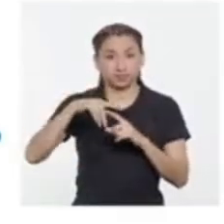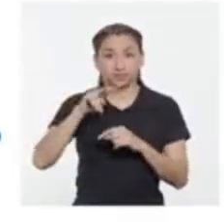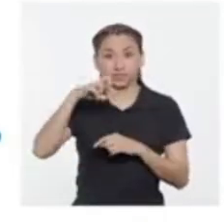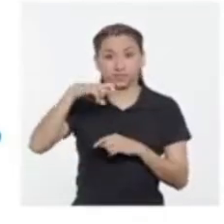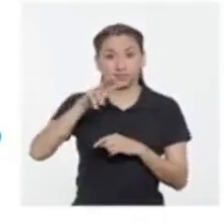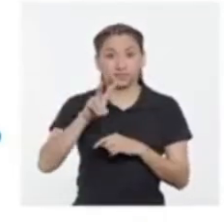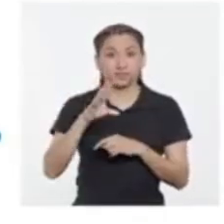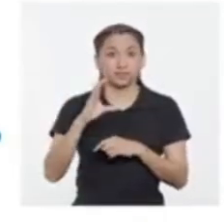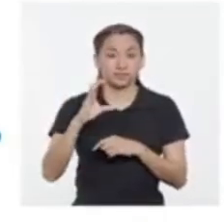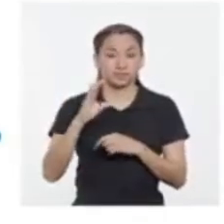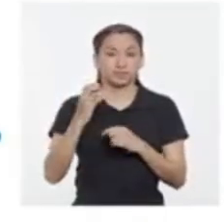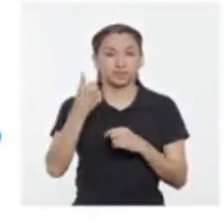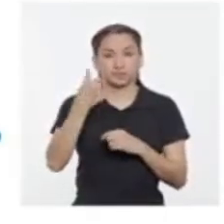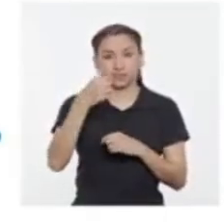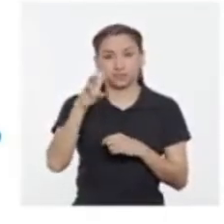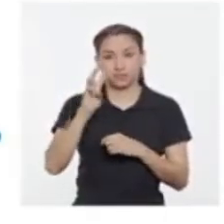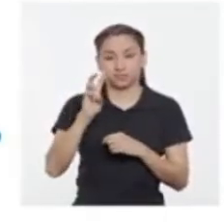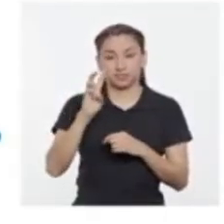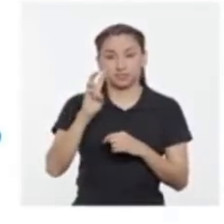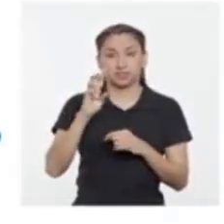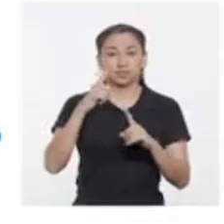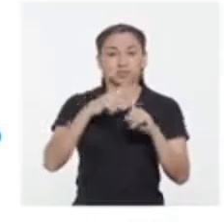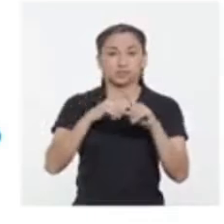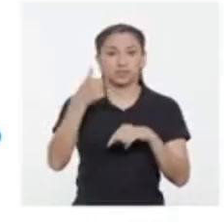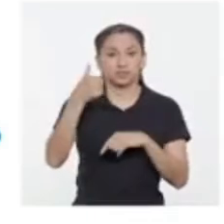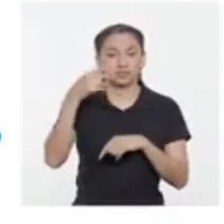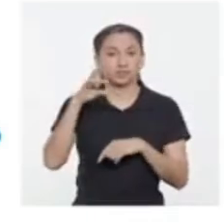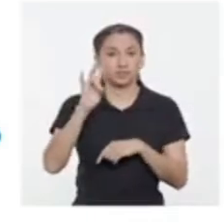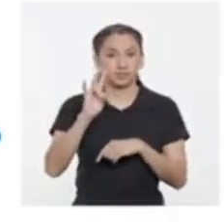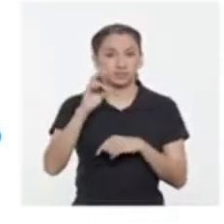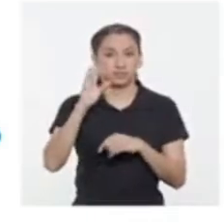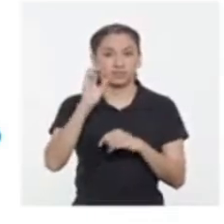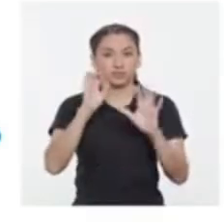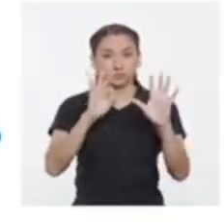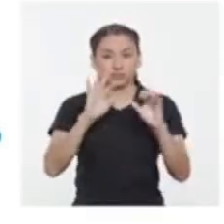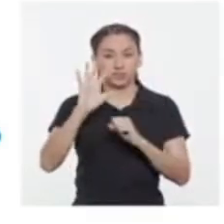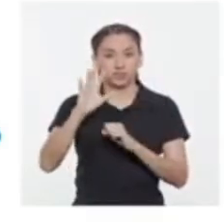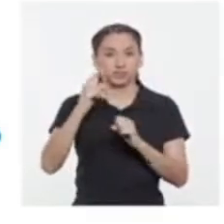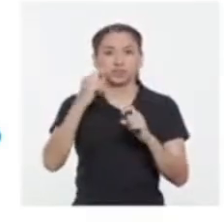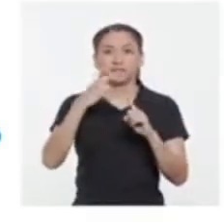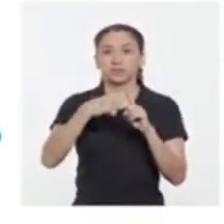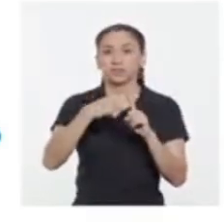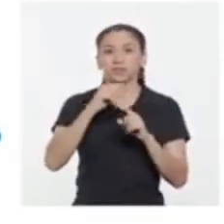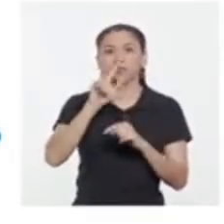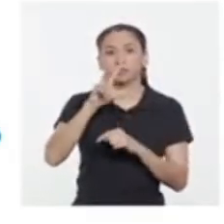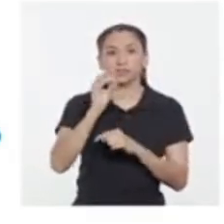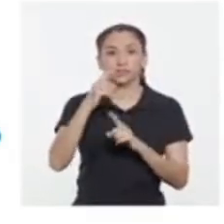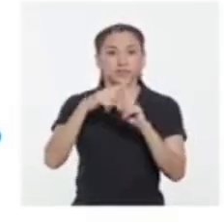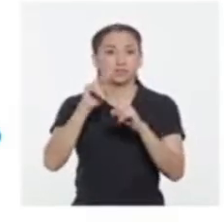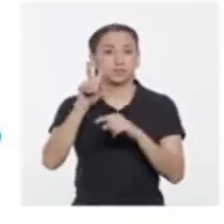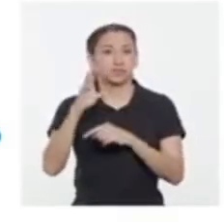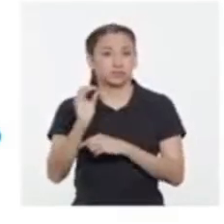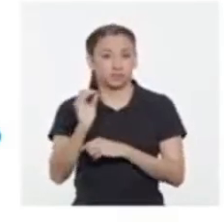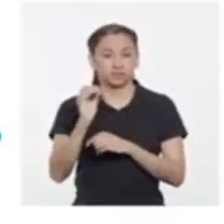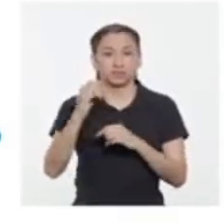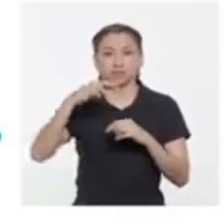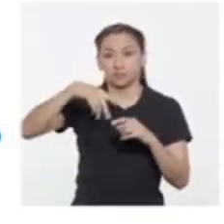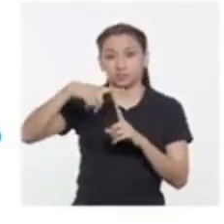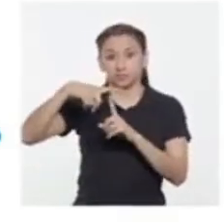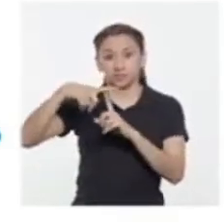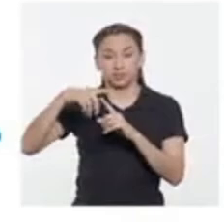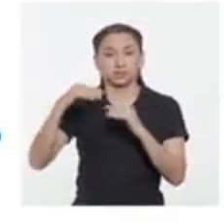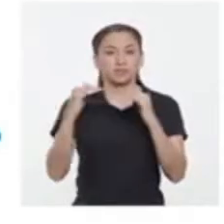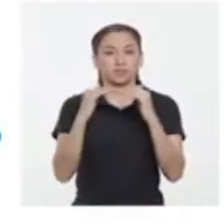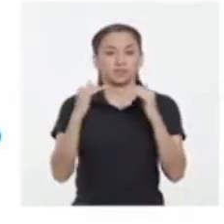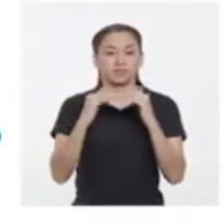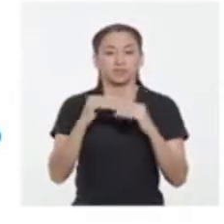de PVC es igual a 16 por 7,85 más 30 por 20 y se obtiene que los metros de